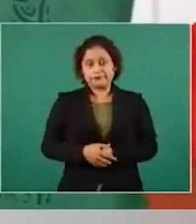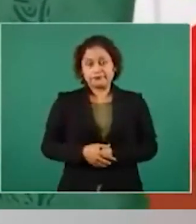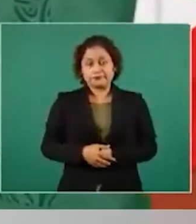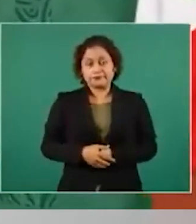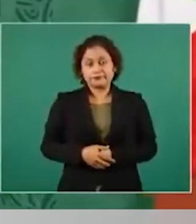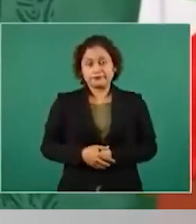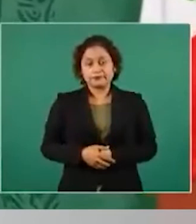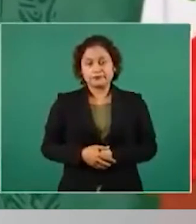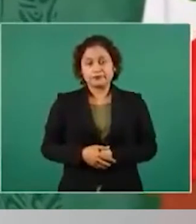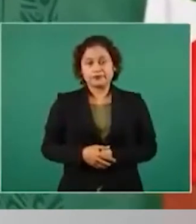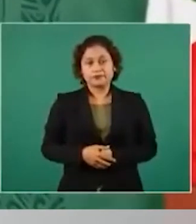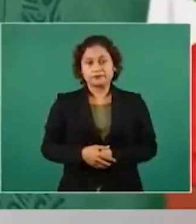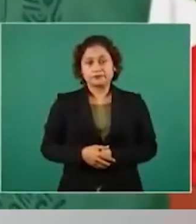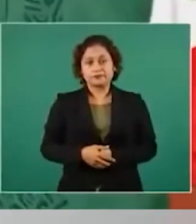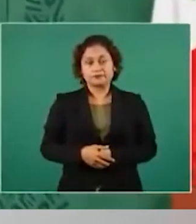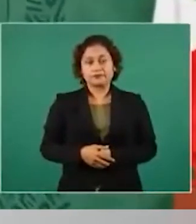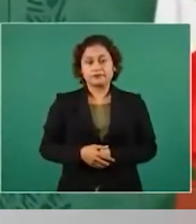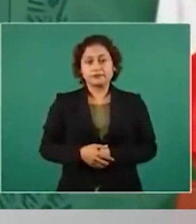probar